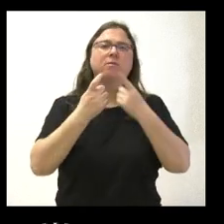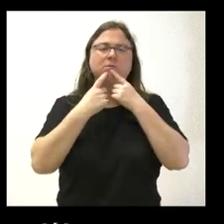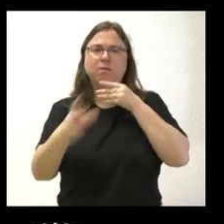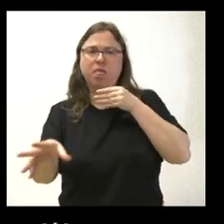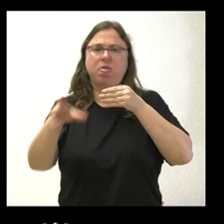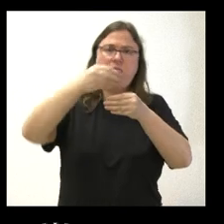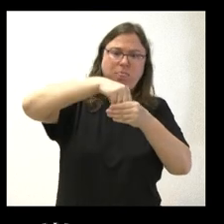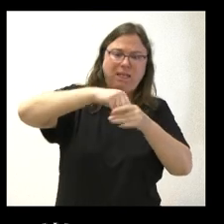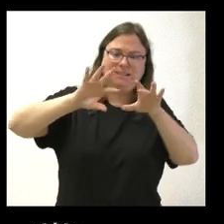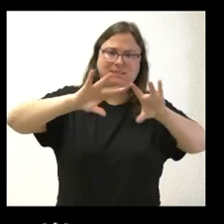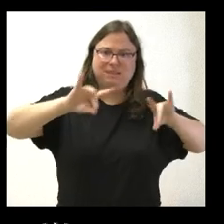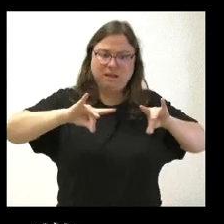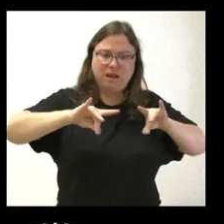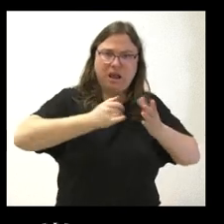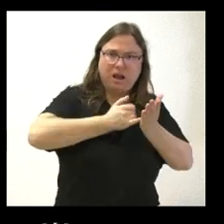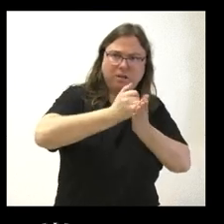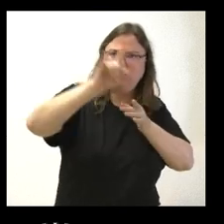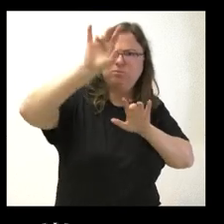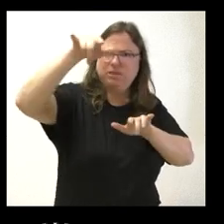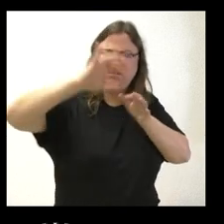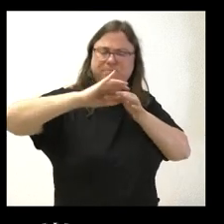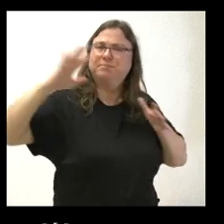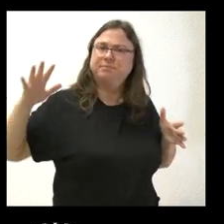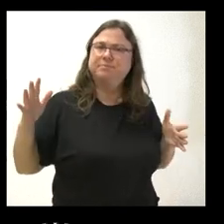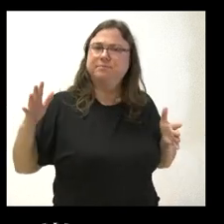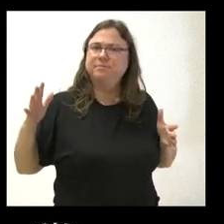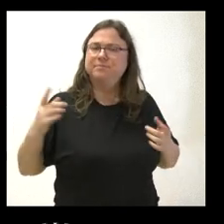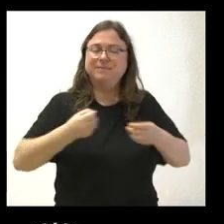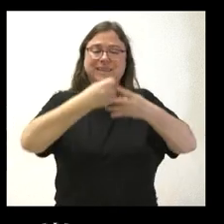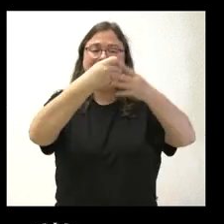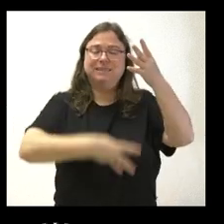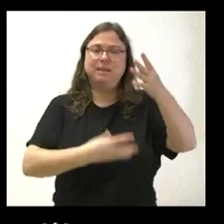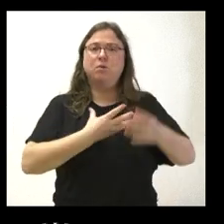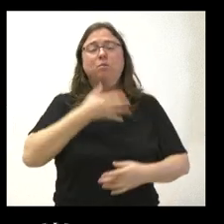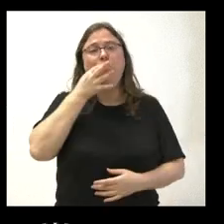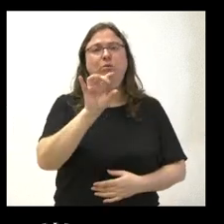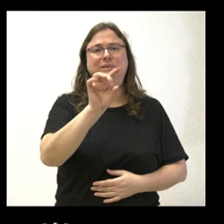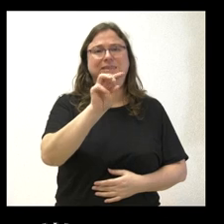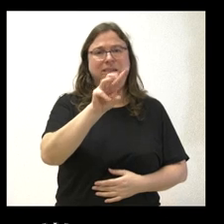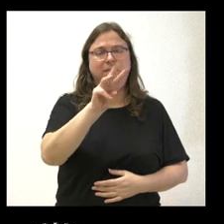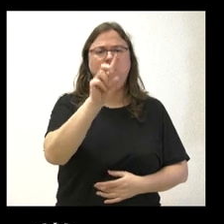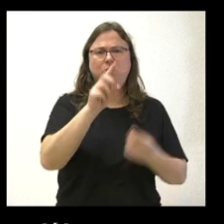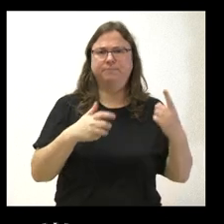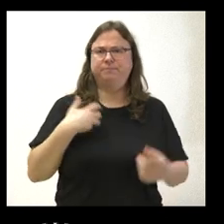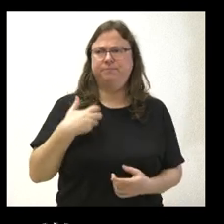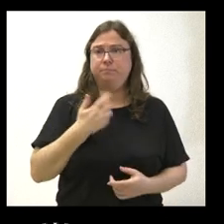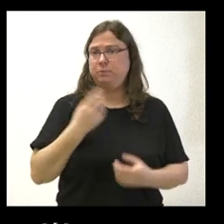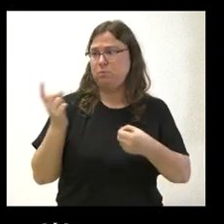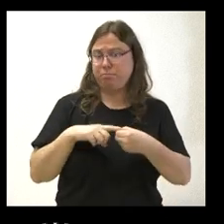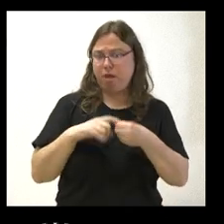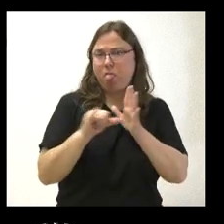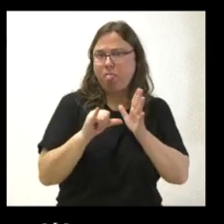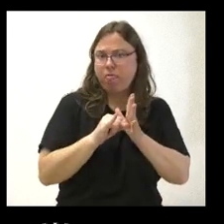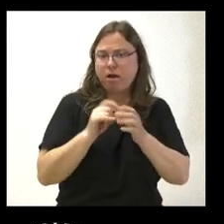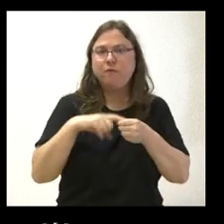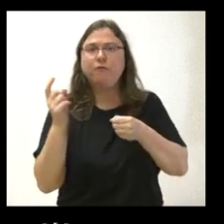geográficamente a un lugar como tierra de caros no El caso es que hay un listado de 13 municipios y hay algunos que se quejan de que no han sido incluidos estando mucho más próximos